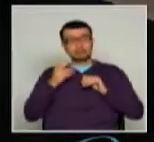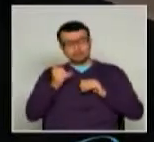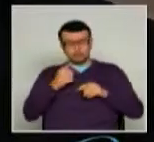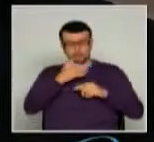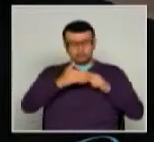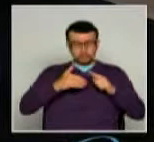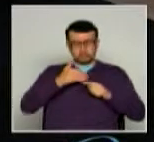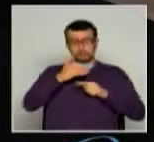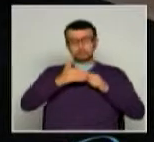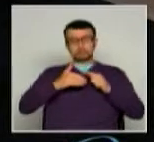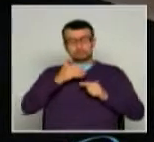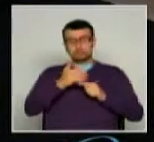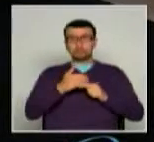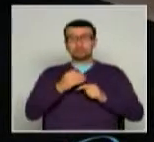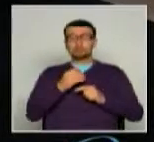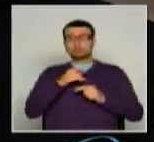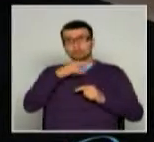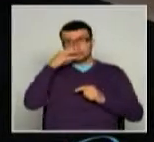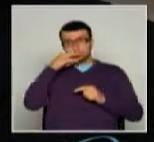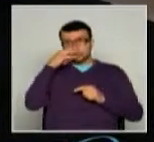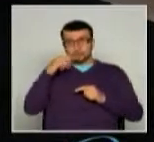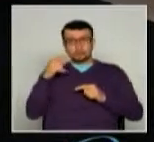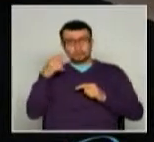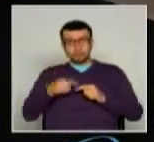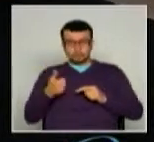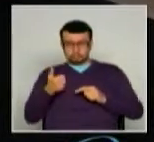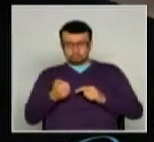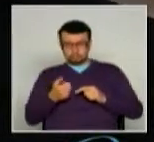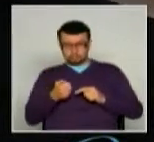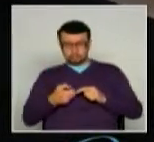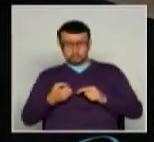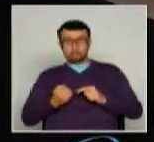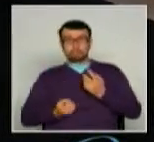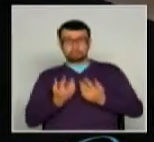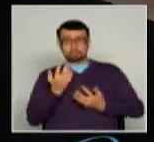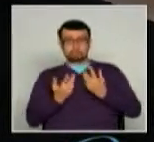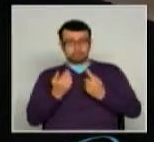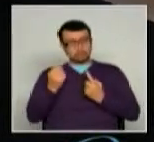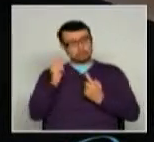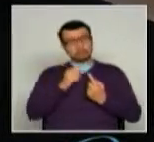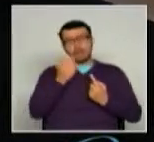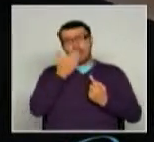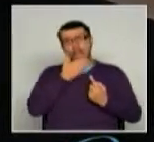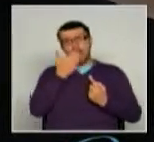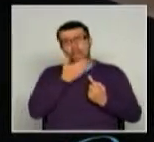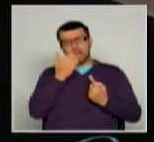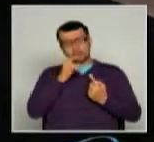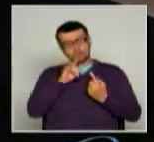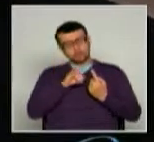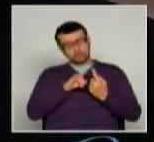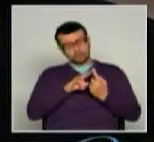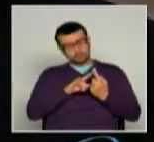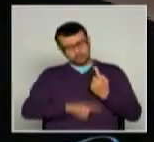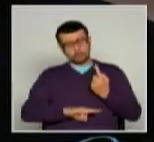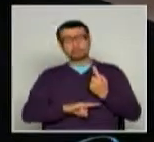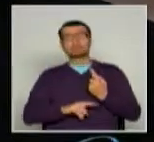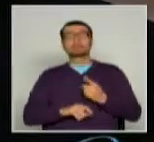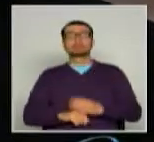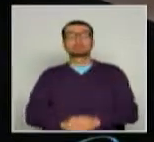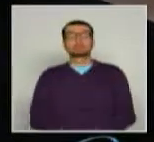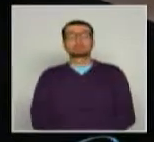es encender con fuego ese algodón para poder que la aguja se caliente y nos le envíe temperatura al